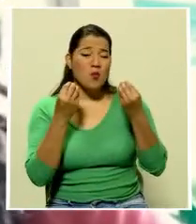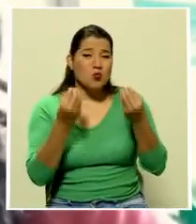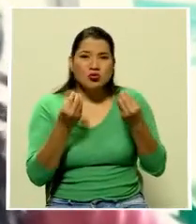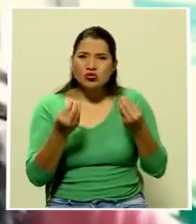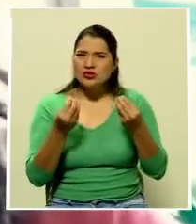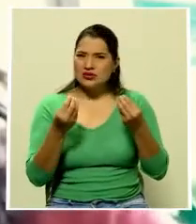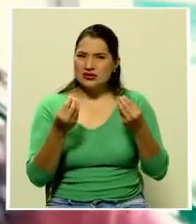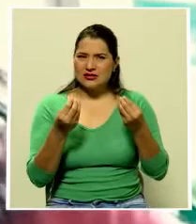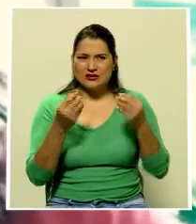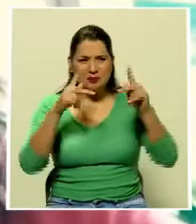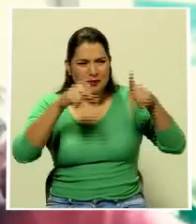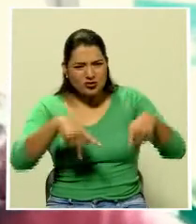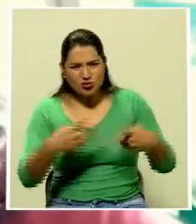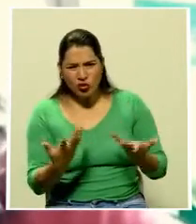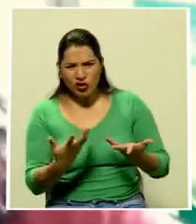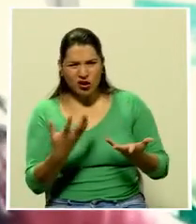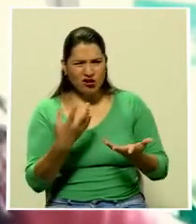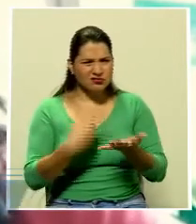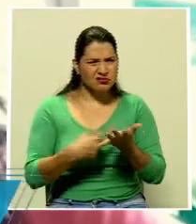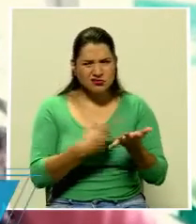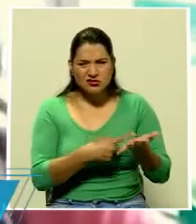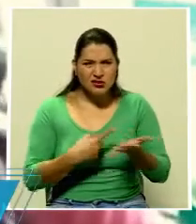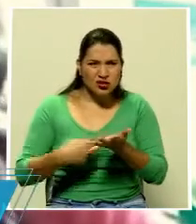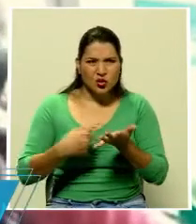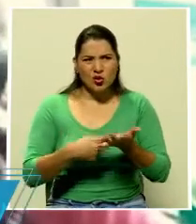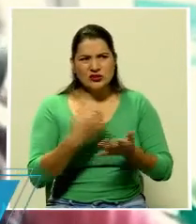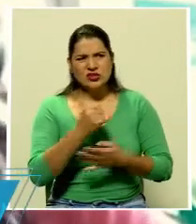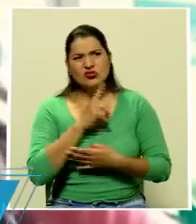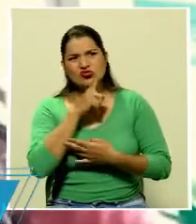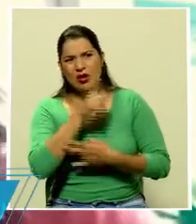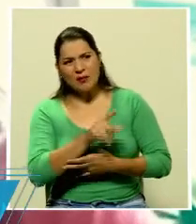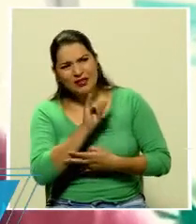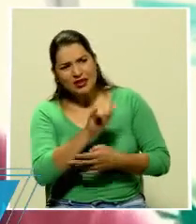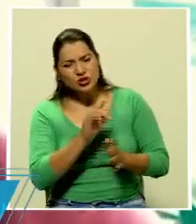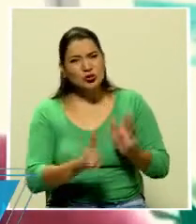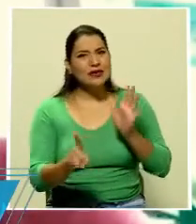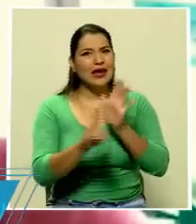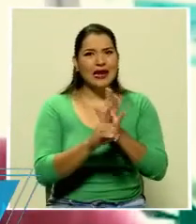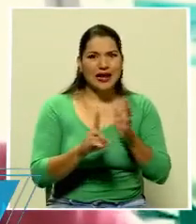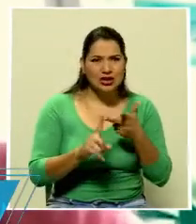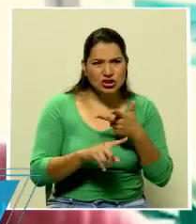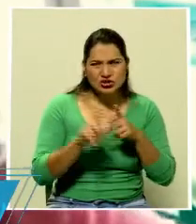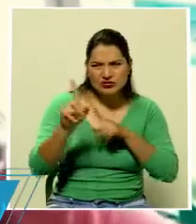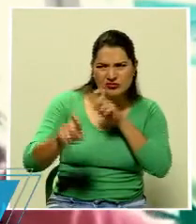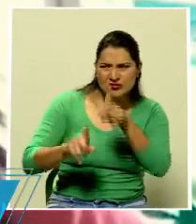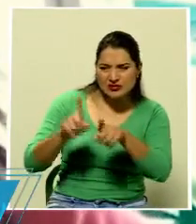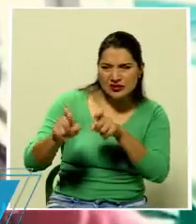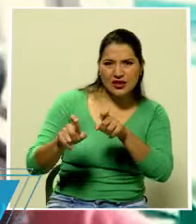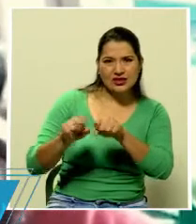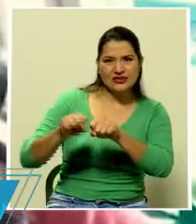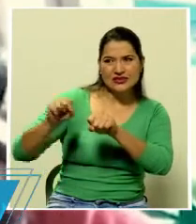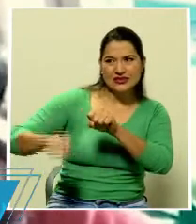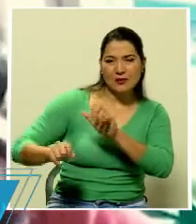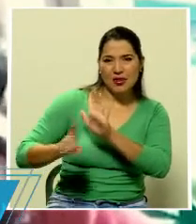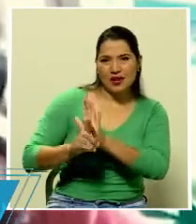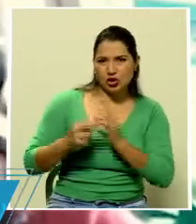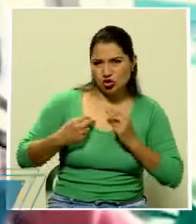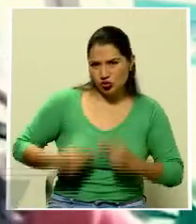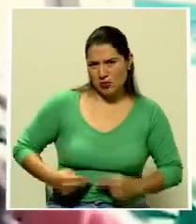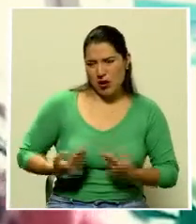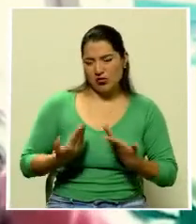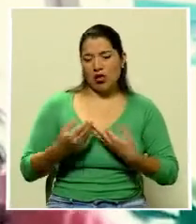cuestionando el Estado de Derecho, cuestionando el sistema interamericano de derechos humanos. Y entonces creo que eso es muy importante,